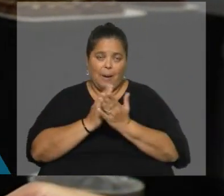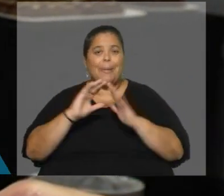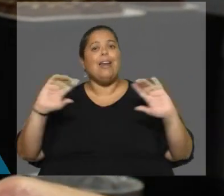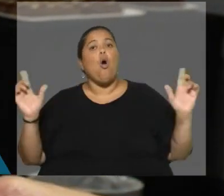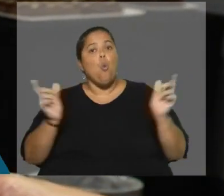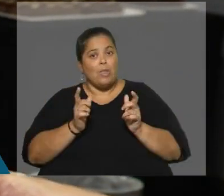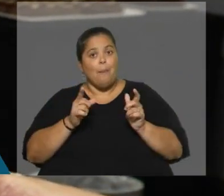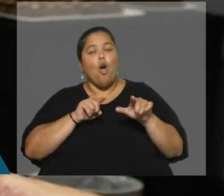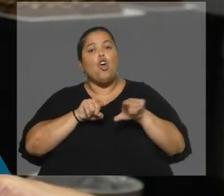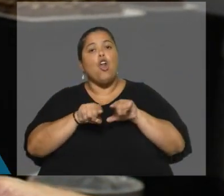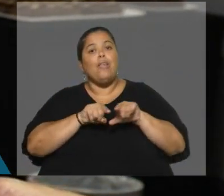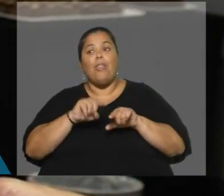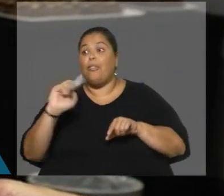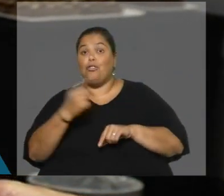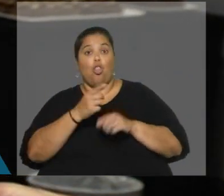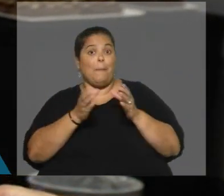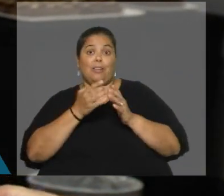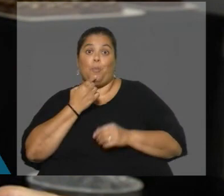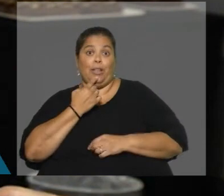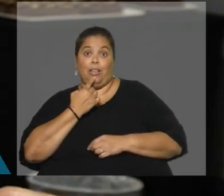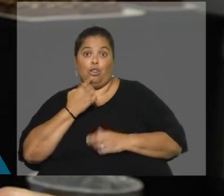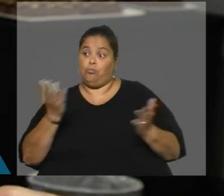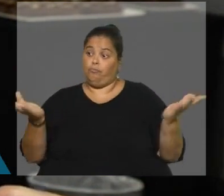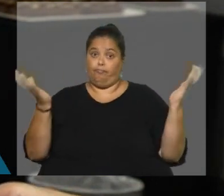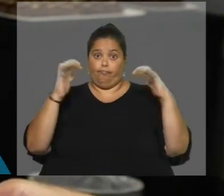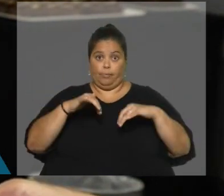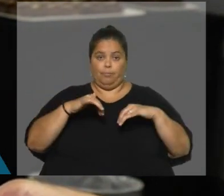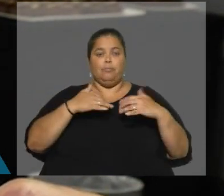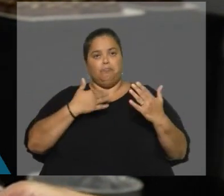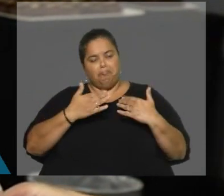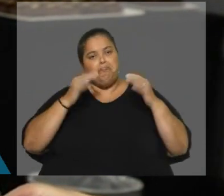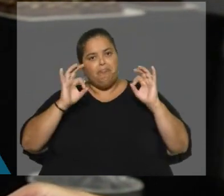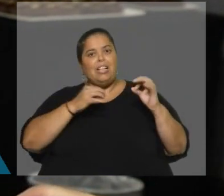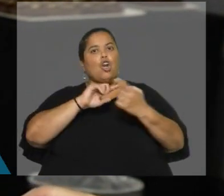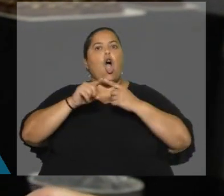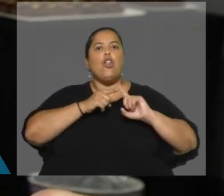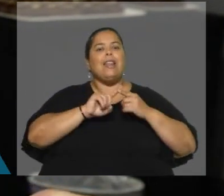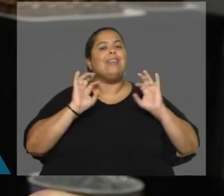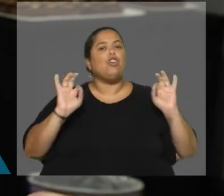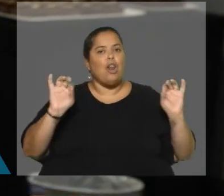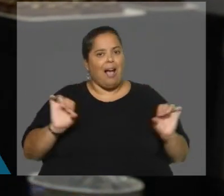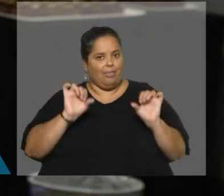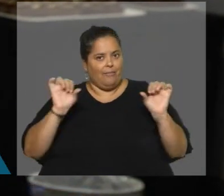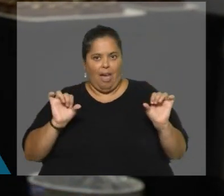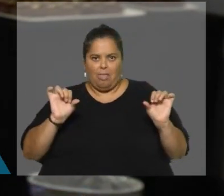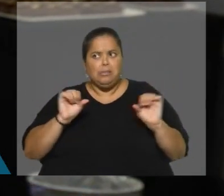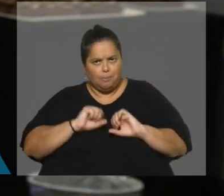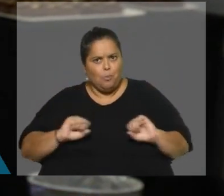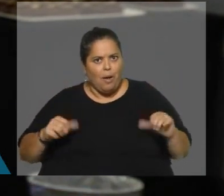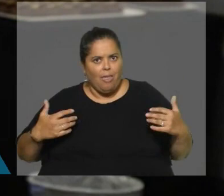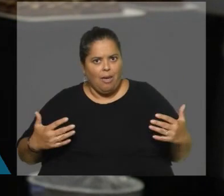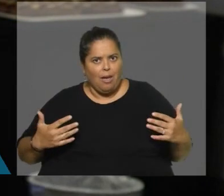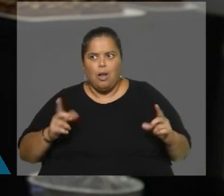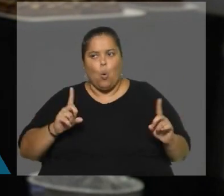juntamos con los coordinadores de todos los partidos políticos y llevamos adelante una coordinación de actividades. Evidentemente no